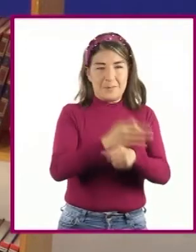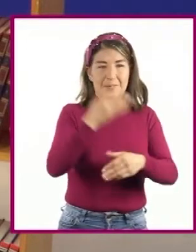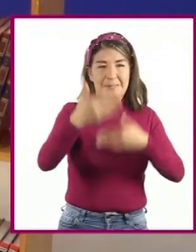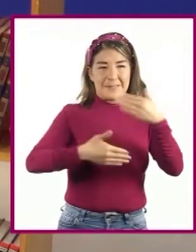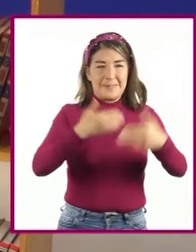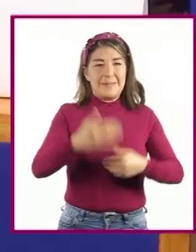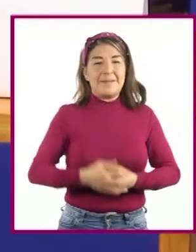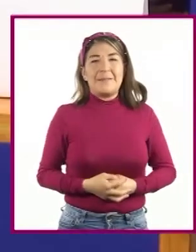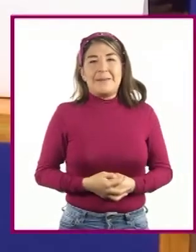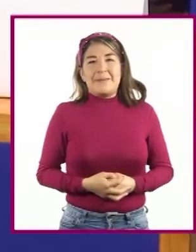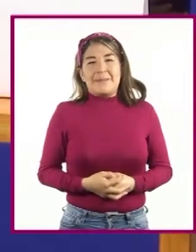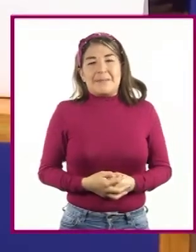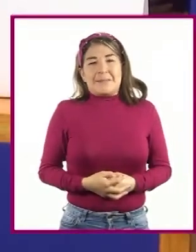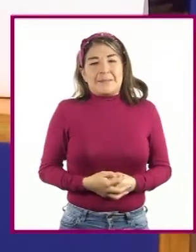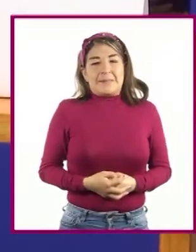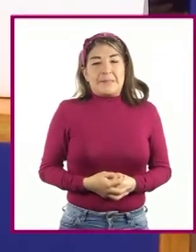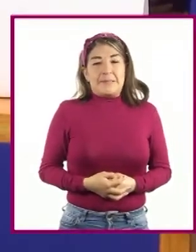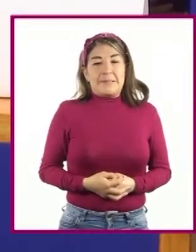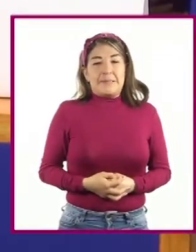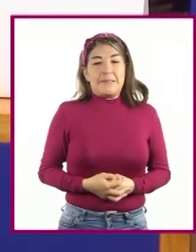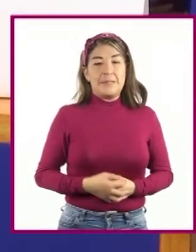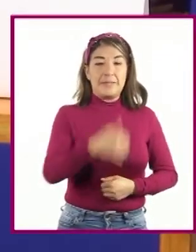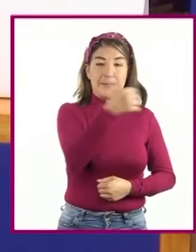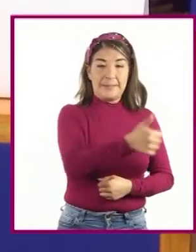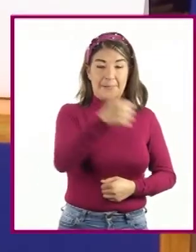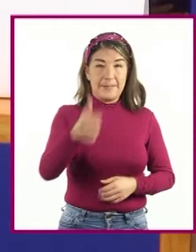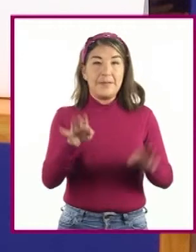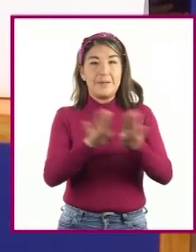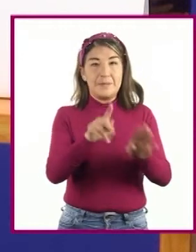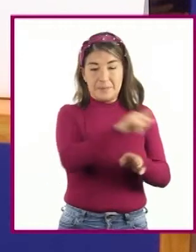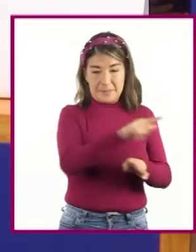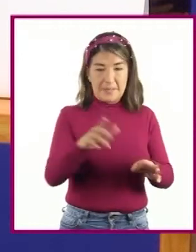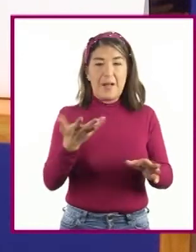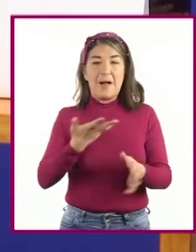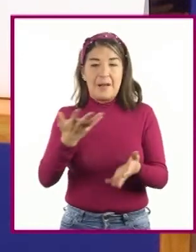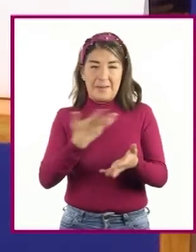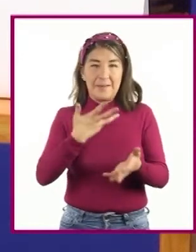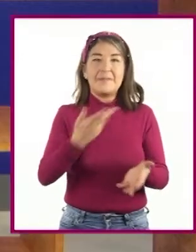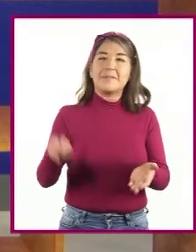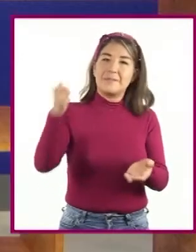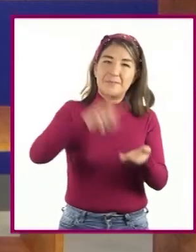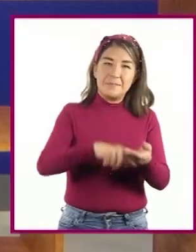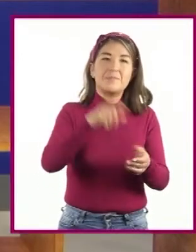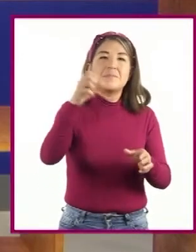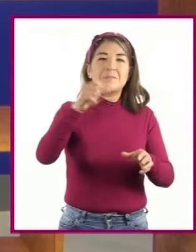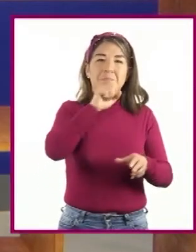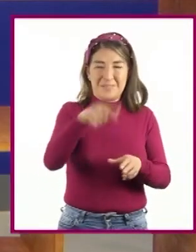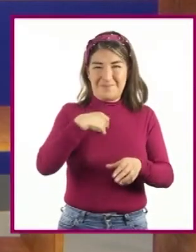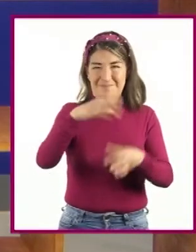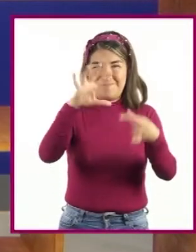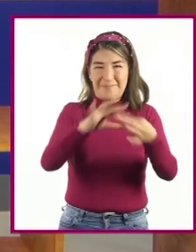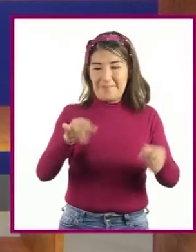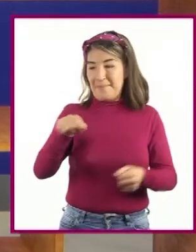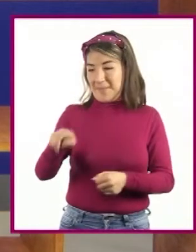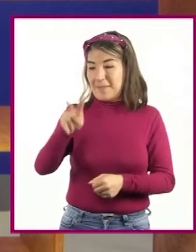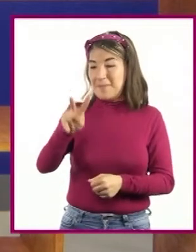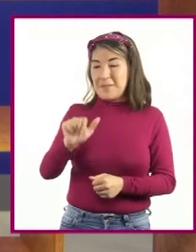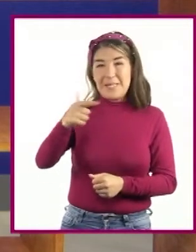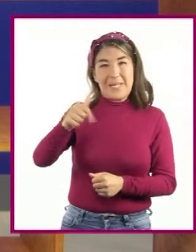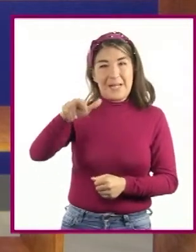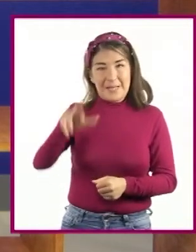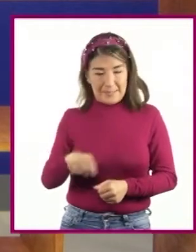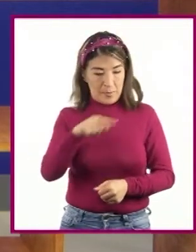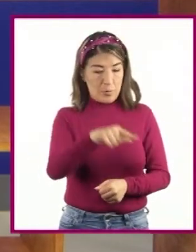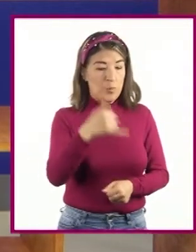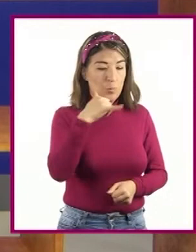proceso. En cada vaso vamos a colocar las sustancias mencionadas: vinagre,